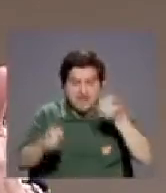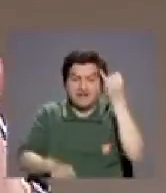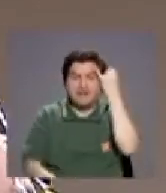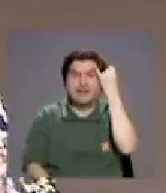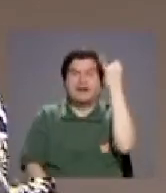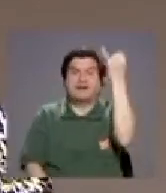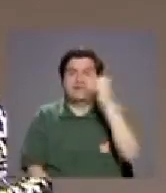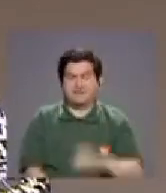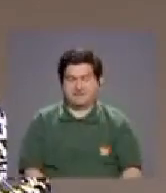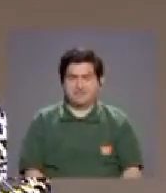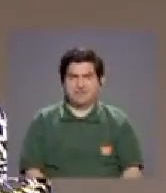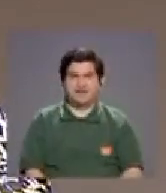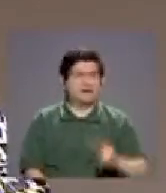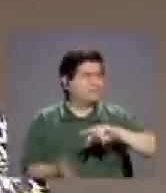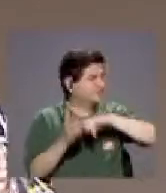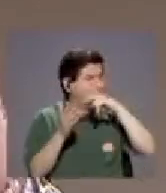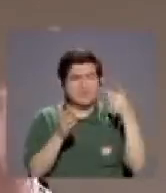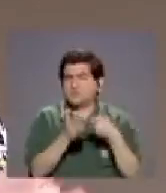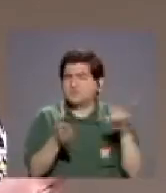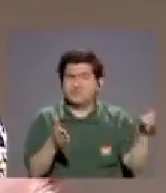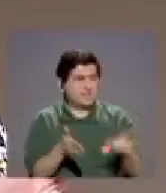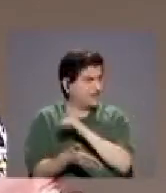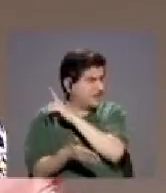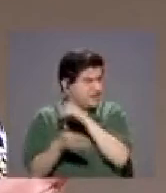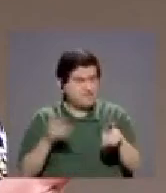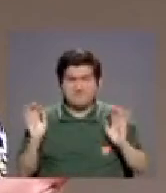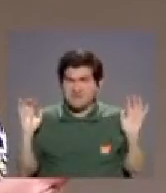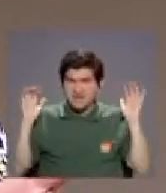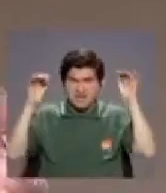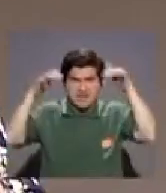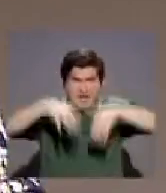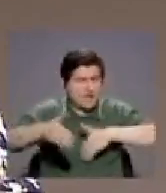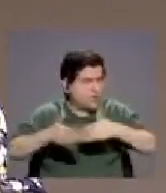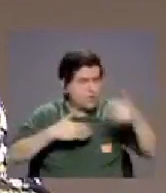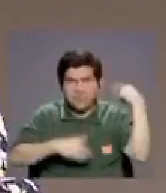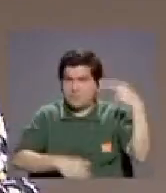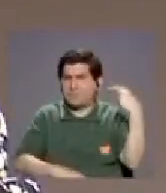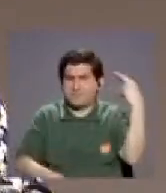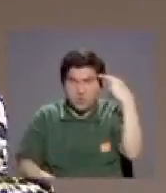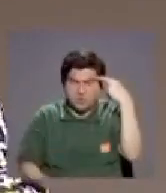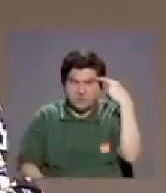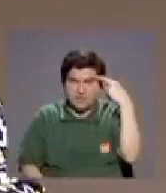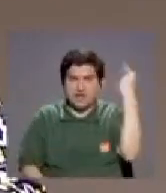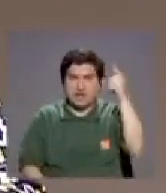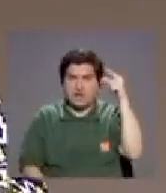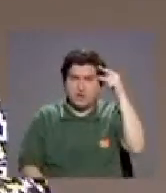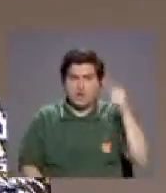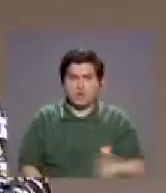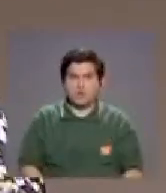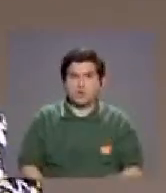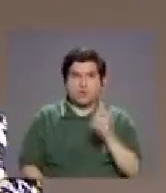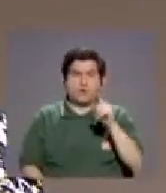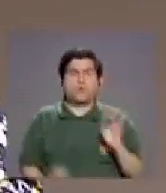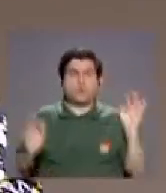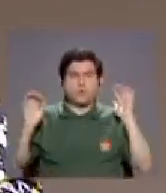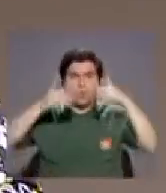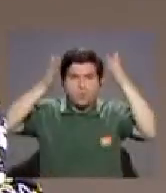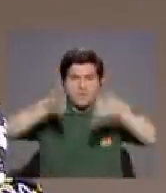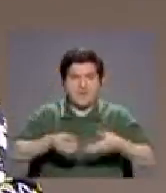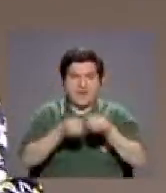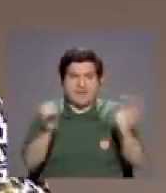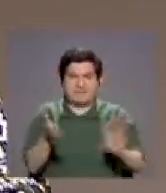conceptos, porque no se trata de discriminar a los migrantes por la razón que sea, porque obviamente un migrante